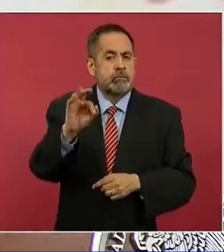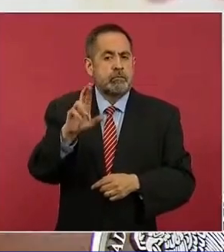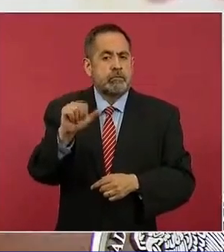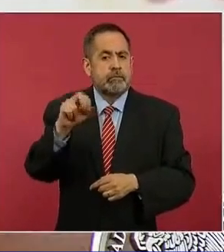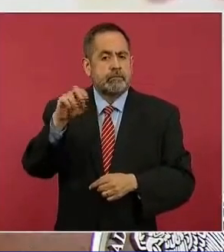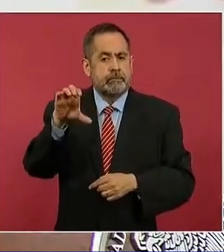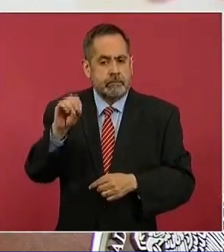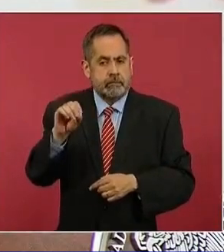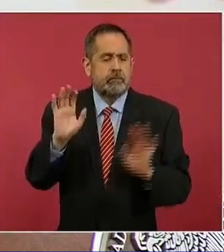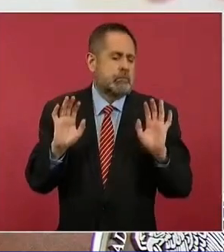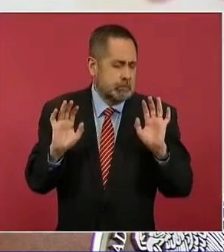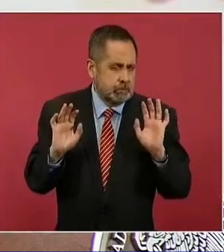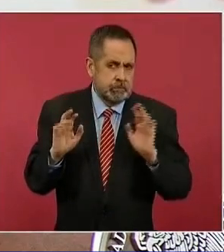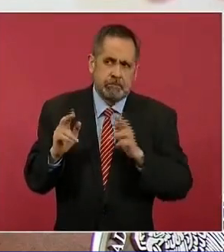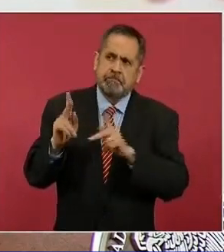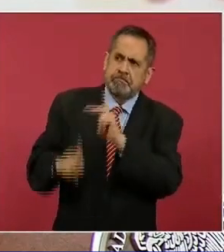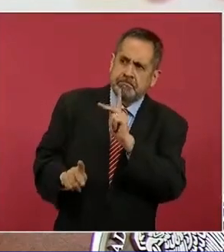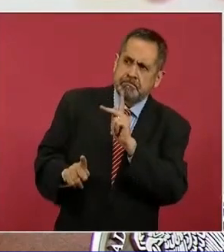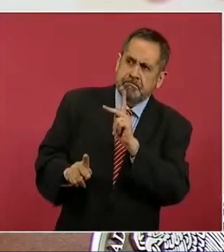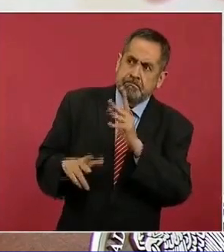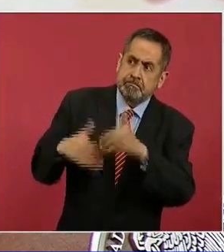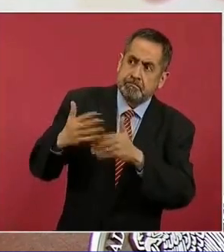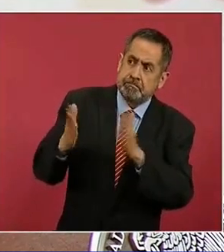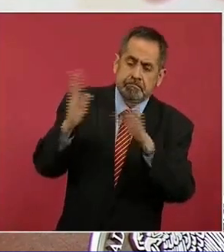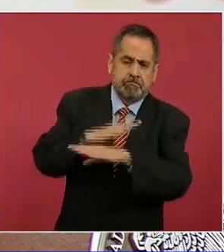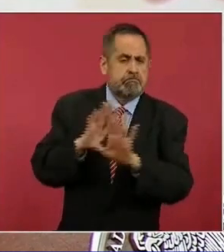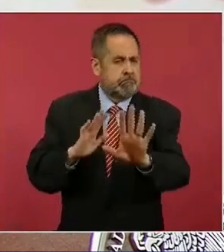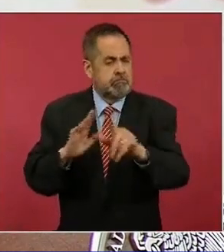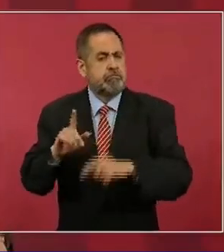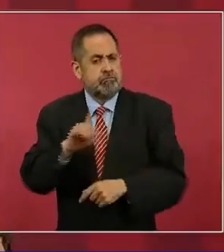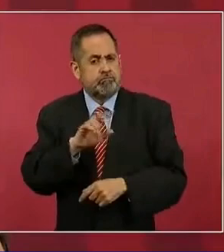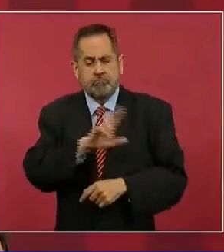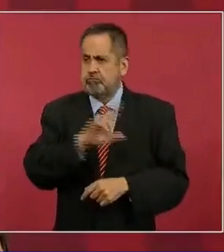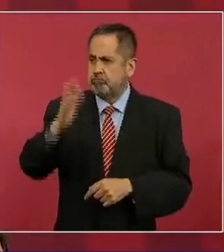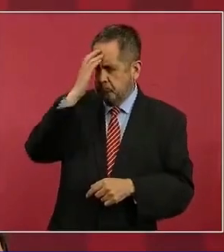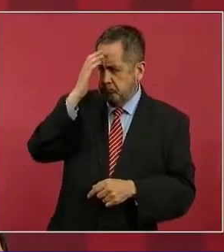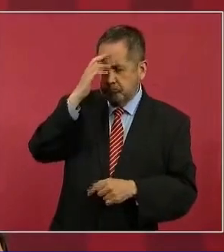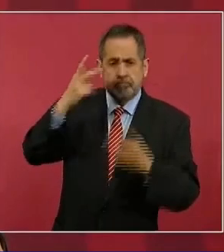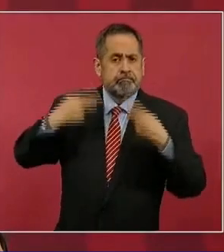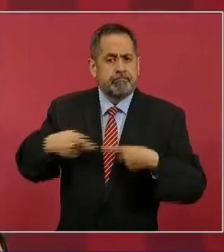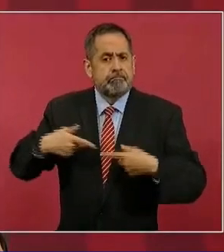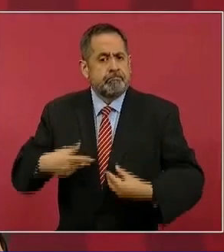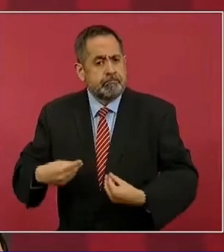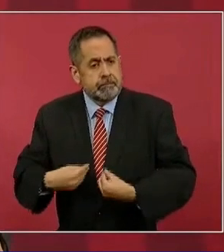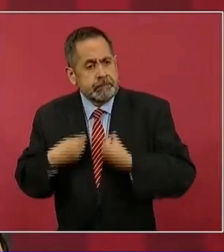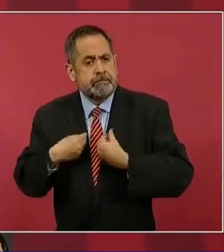pero nosotros le tenemos un gran reconocimiento al pueblo español,